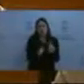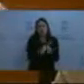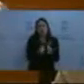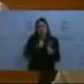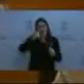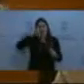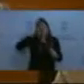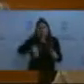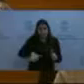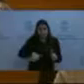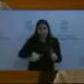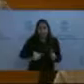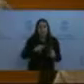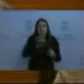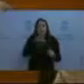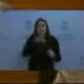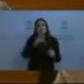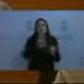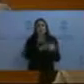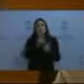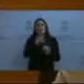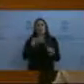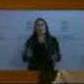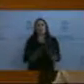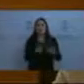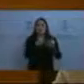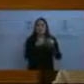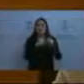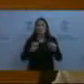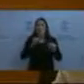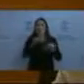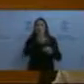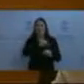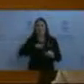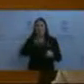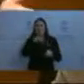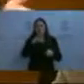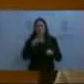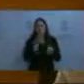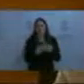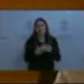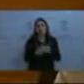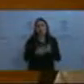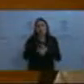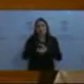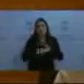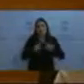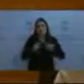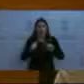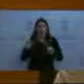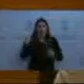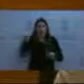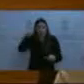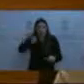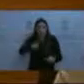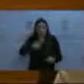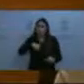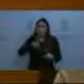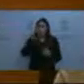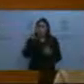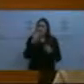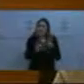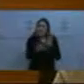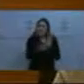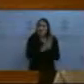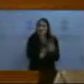consejera, y un 23 de abril de 2007 Asturias era la primera comunidad en tramitar solicitudes. Transcurrido este tiempo, nosotros consideramos que la